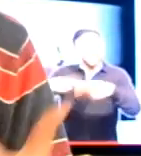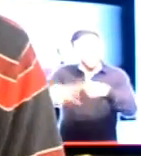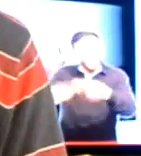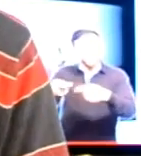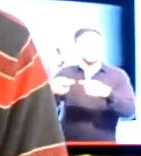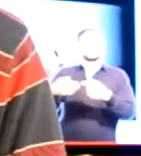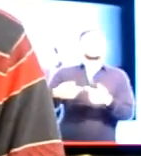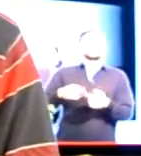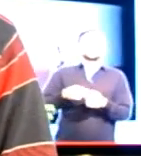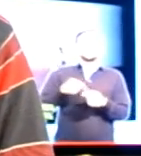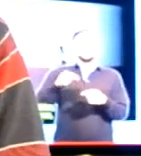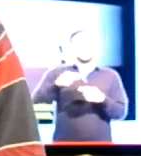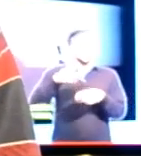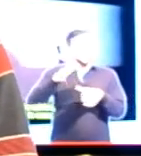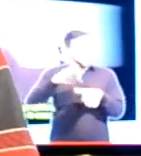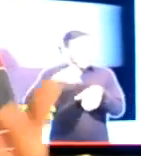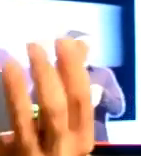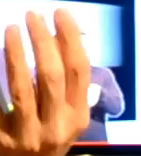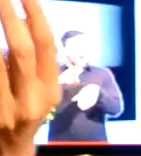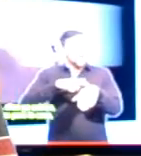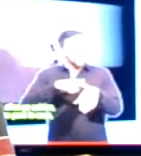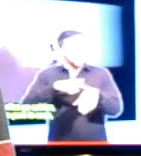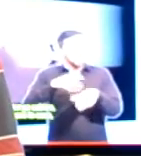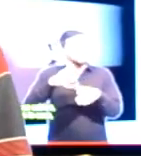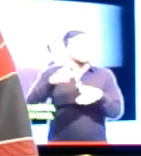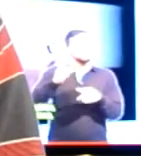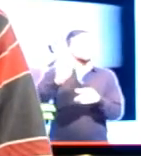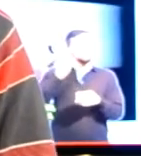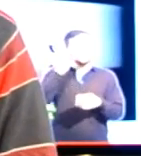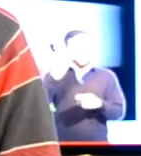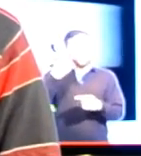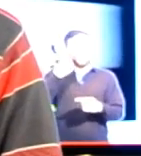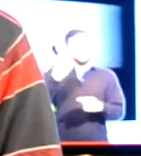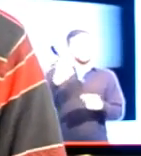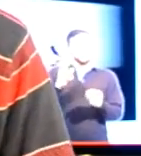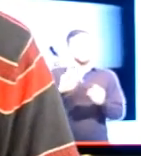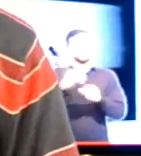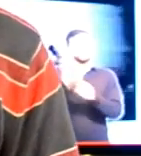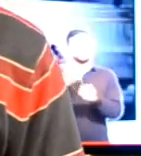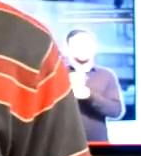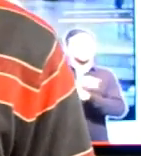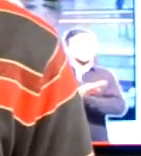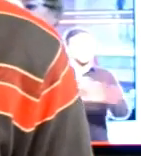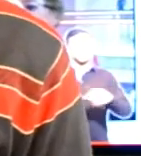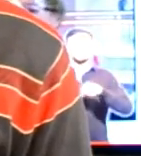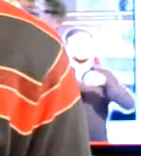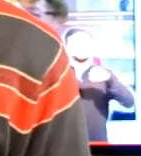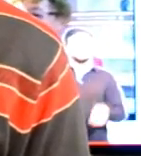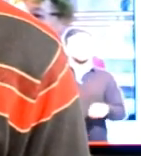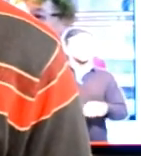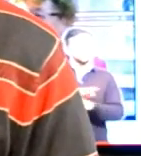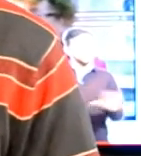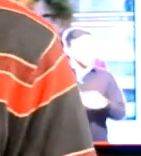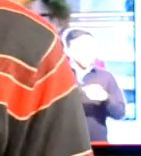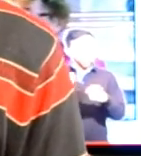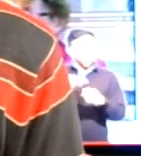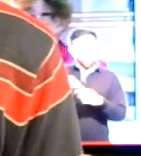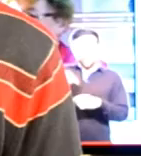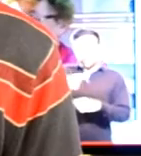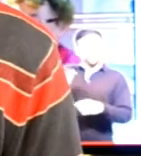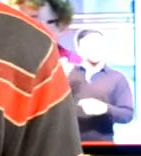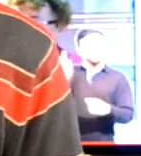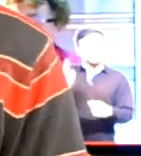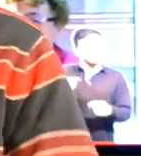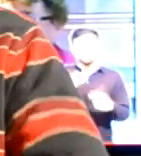una rampa para personas con dificultades. Ya sea personas que anden en sillones de rueda o también personas mayores que no puedan subir escaleras,